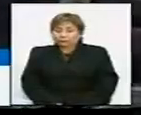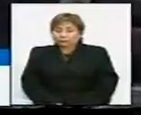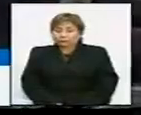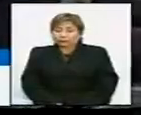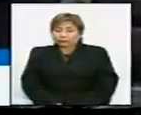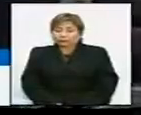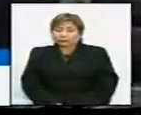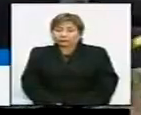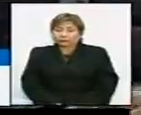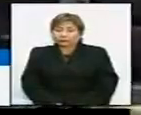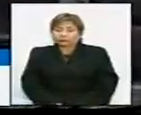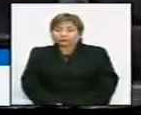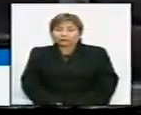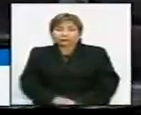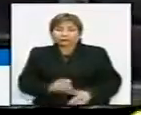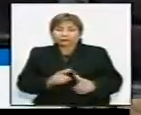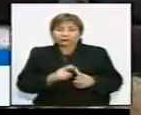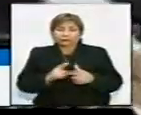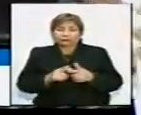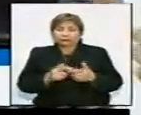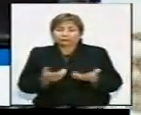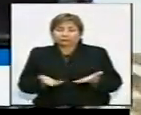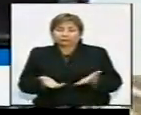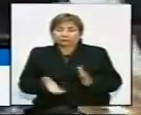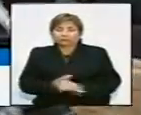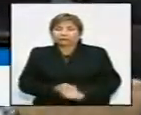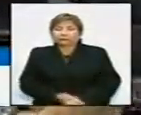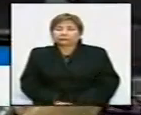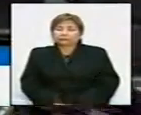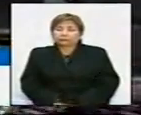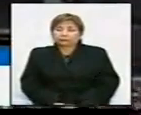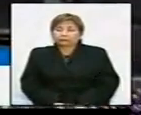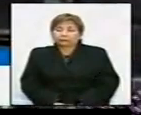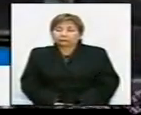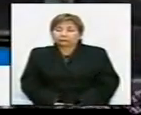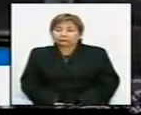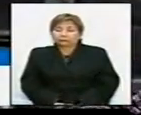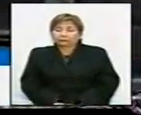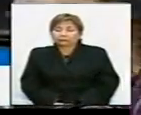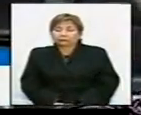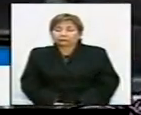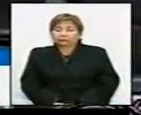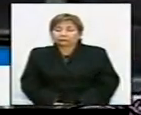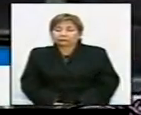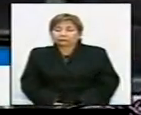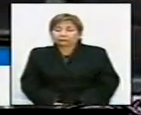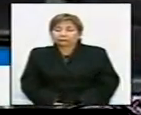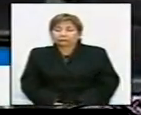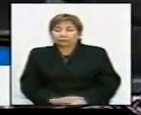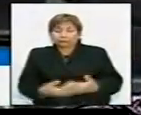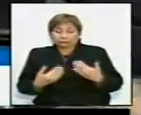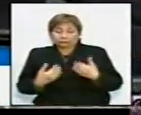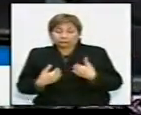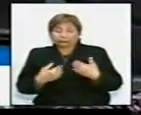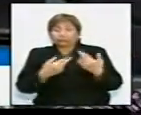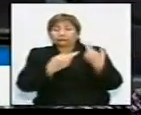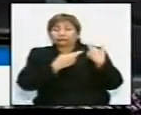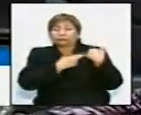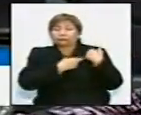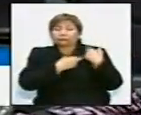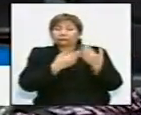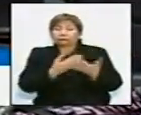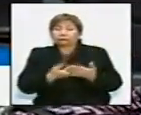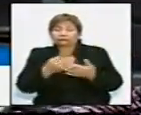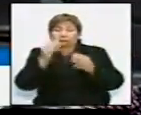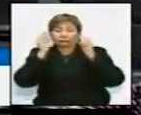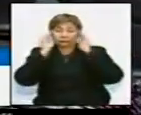Entonces, creo que ahí no está el tema de fondo, presidenta. Entonces, y también tenemos que ser responsables al momento de dar